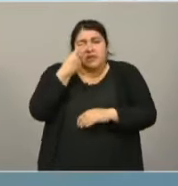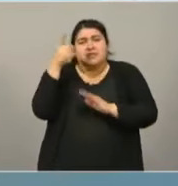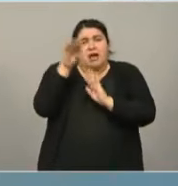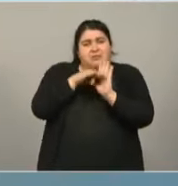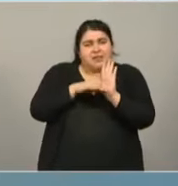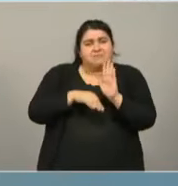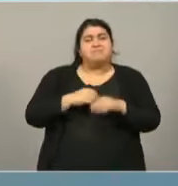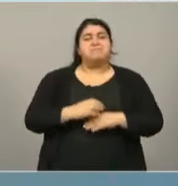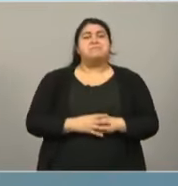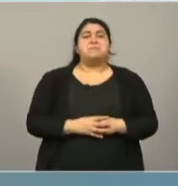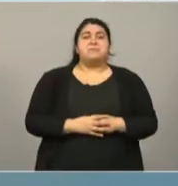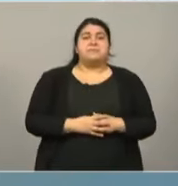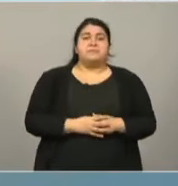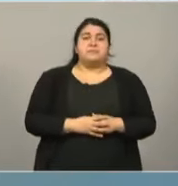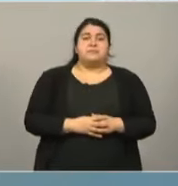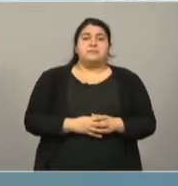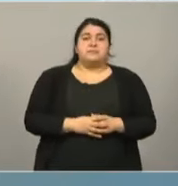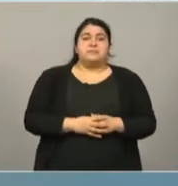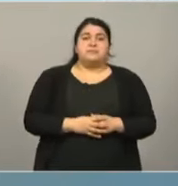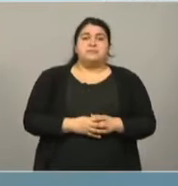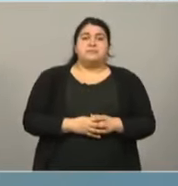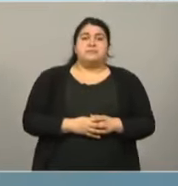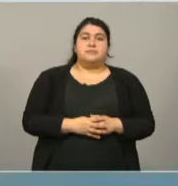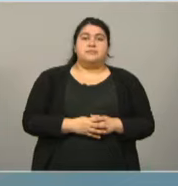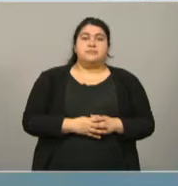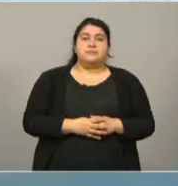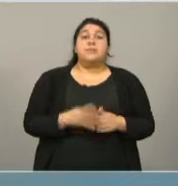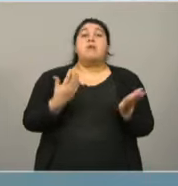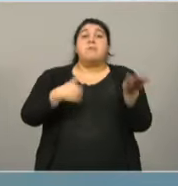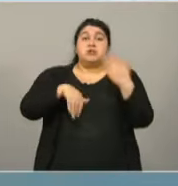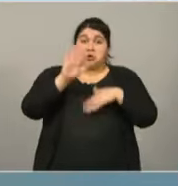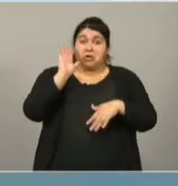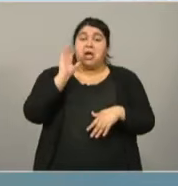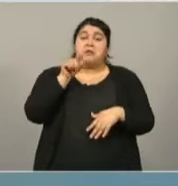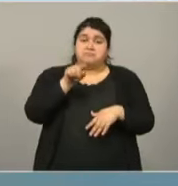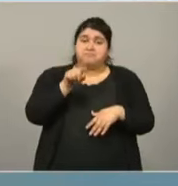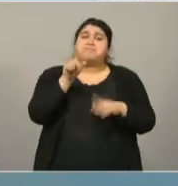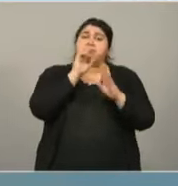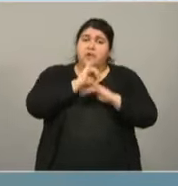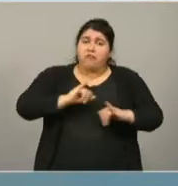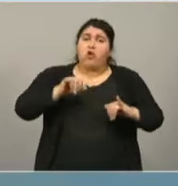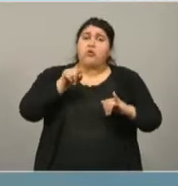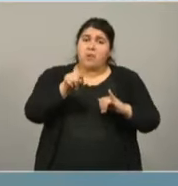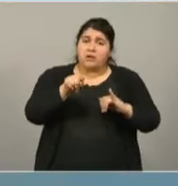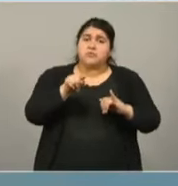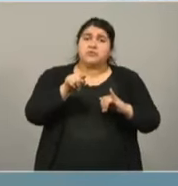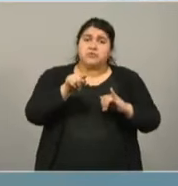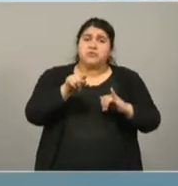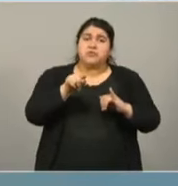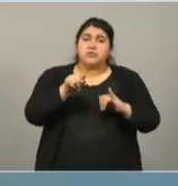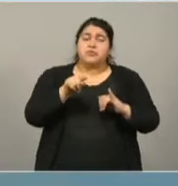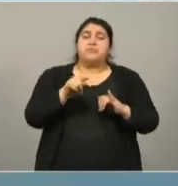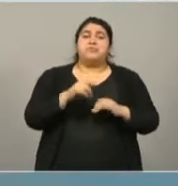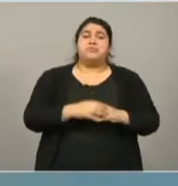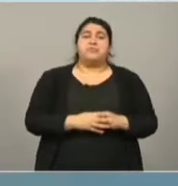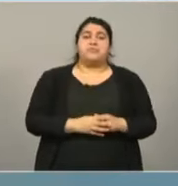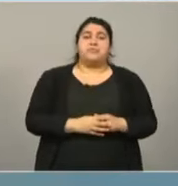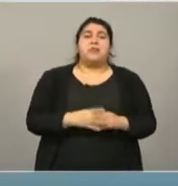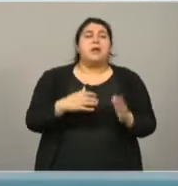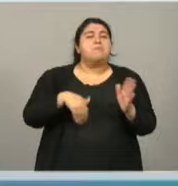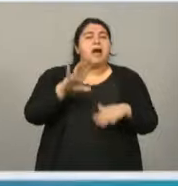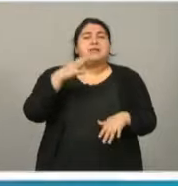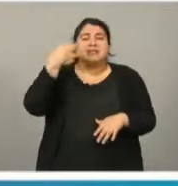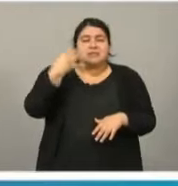porque muchas veces llega la información de de de las situaciones más